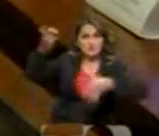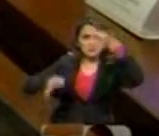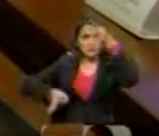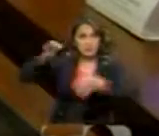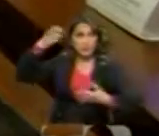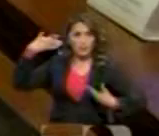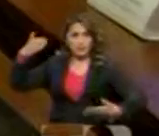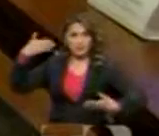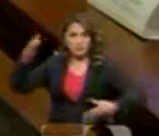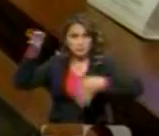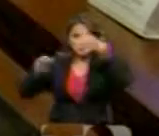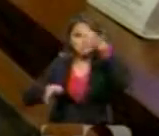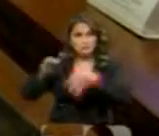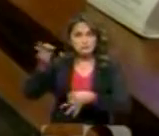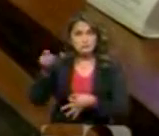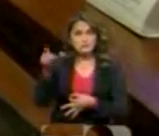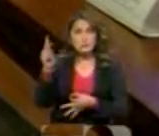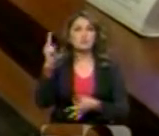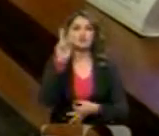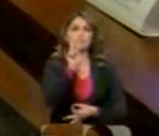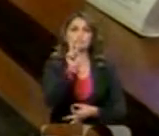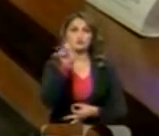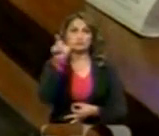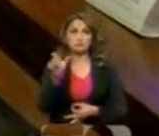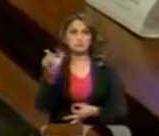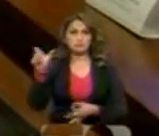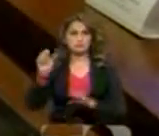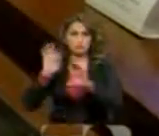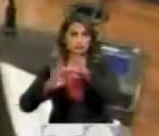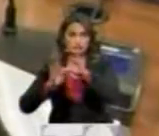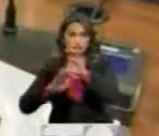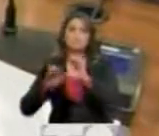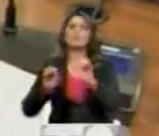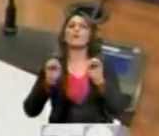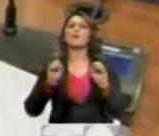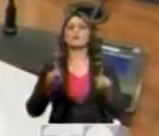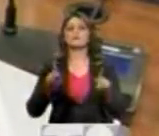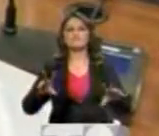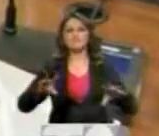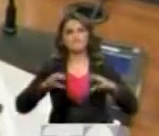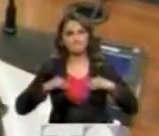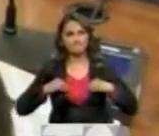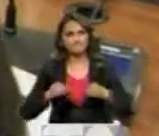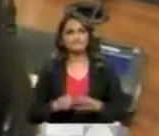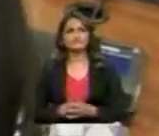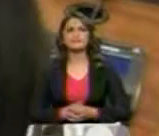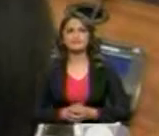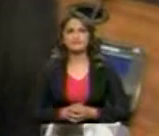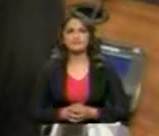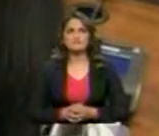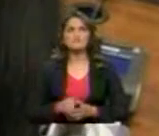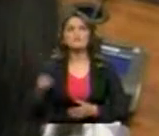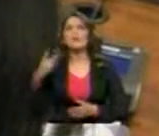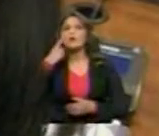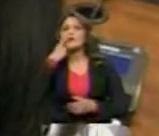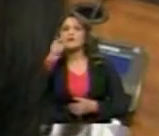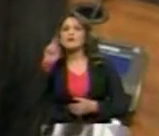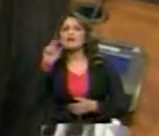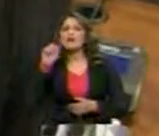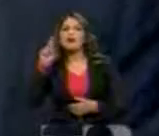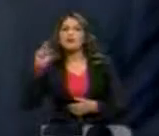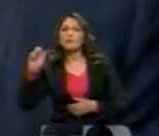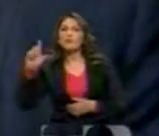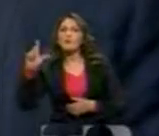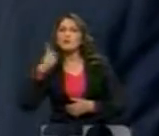político contra los miembros del Consejo de Participación Ciudadana. Se trata de la solicitud presentada por el asambleísta Raúl Tello en contra de